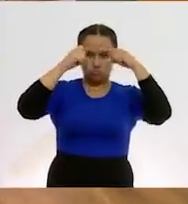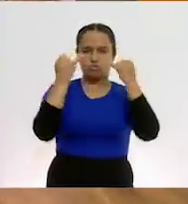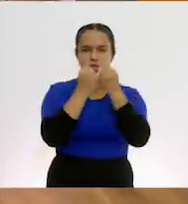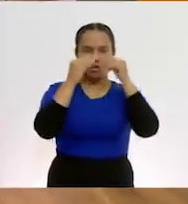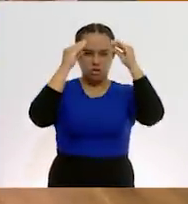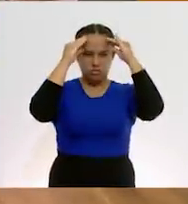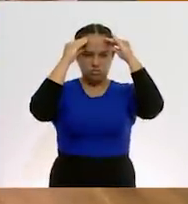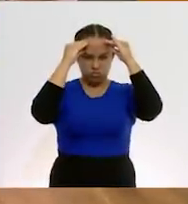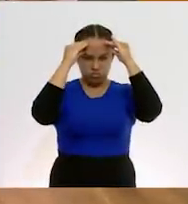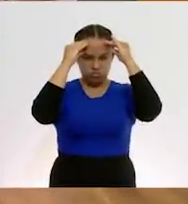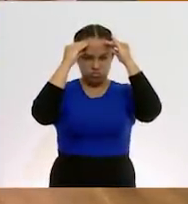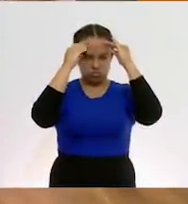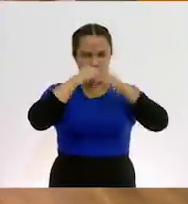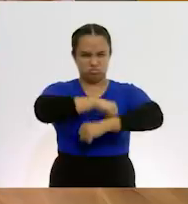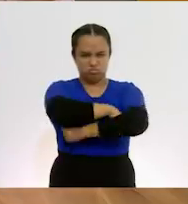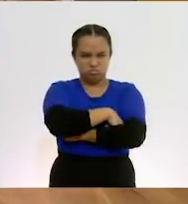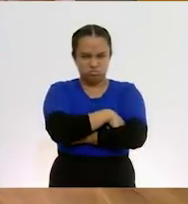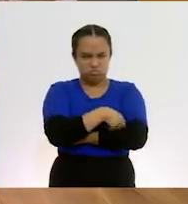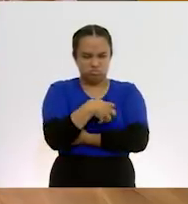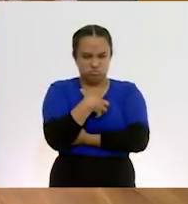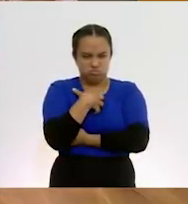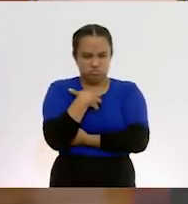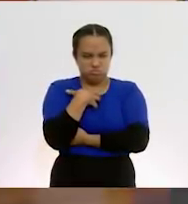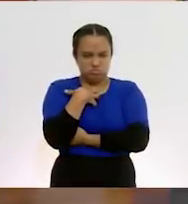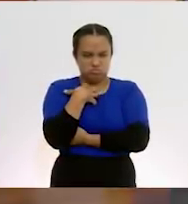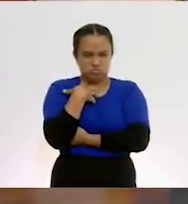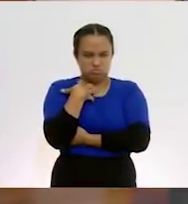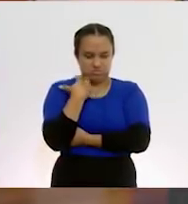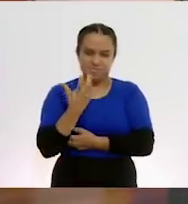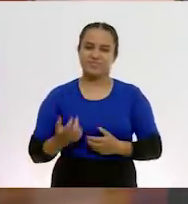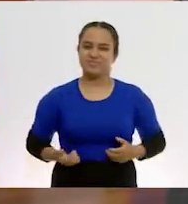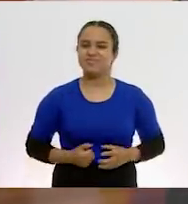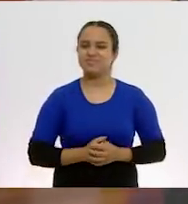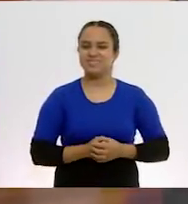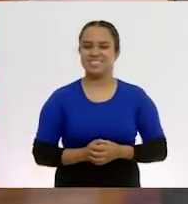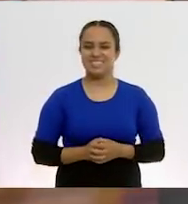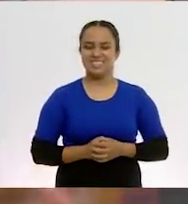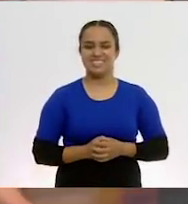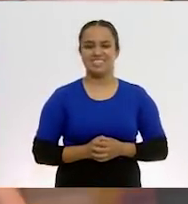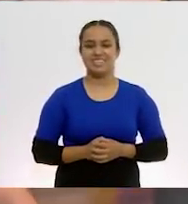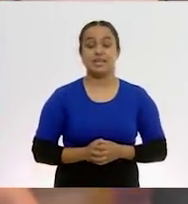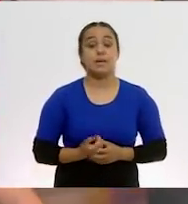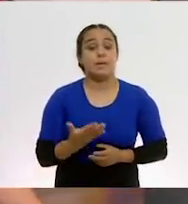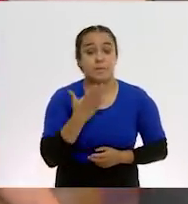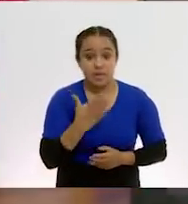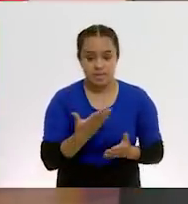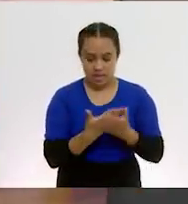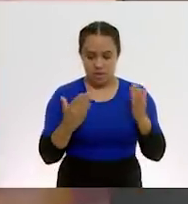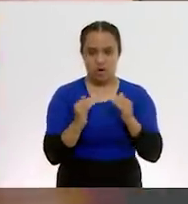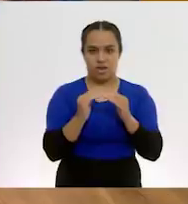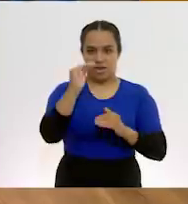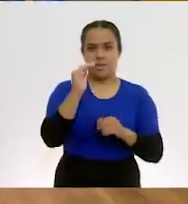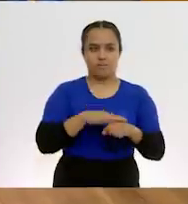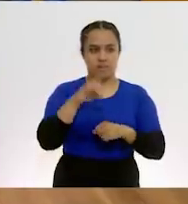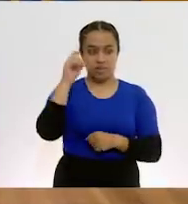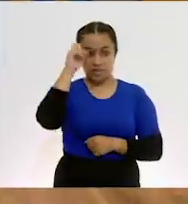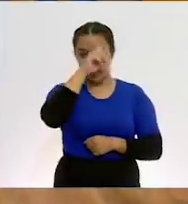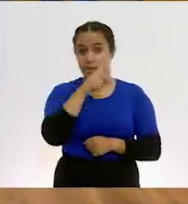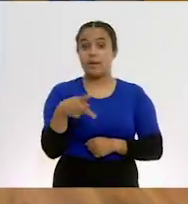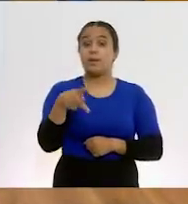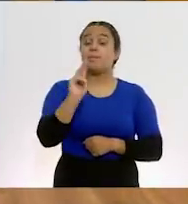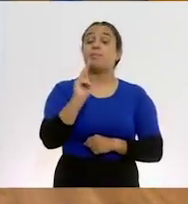cara, ¿no? Cuando la gente está muy enojada, arruga la cara. Muy serio. Vale, vamos a aumentar el nivel. Muy bien.